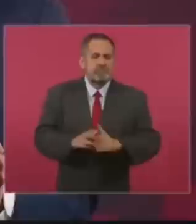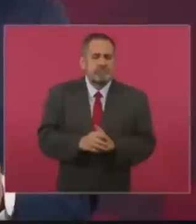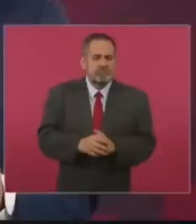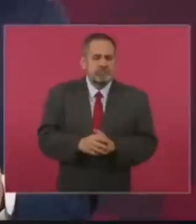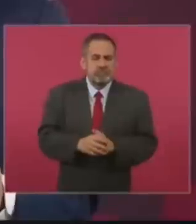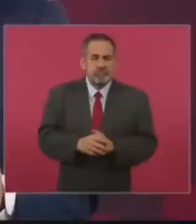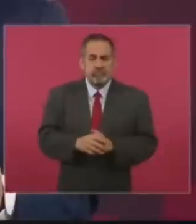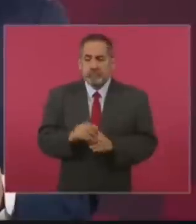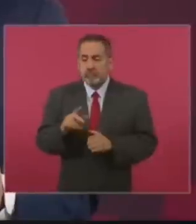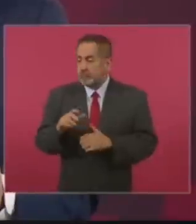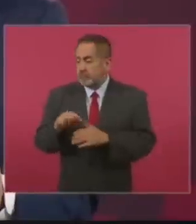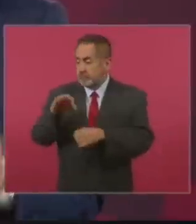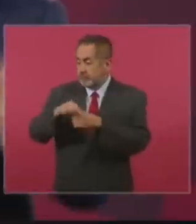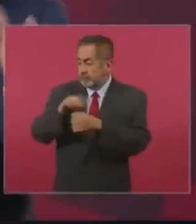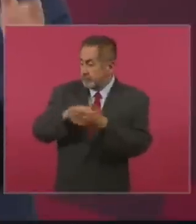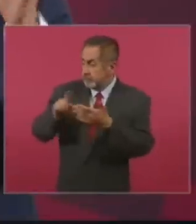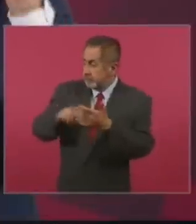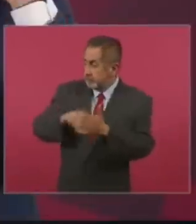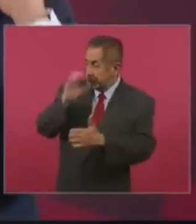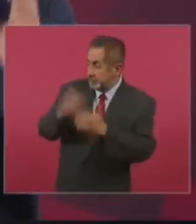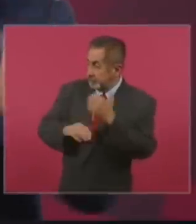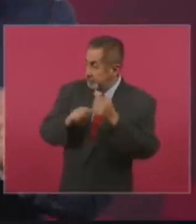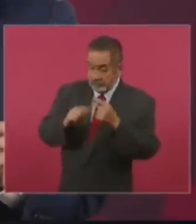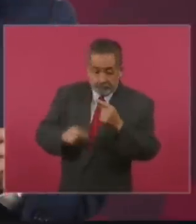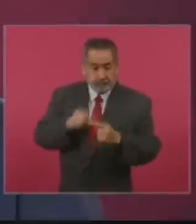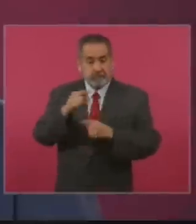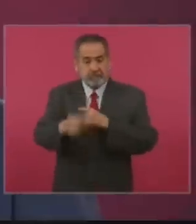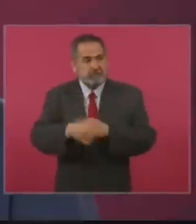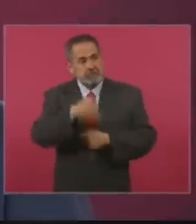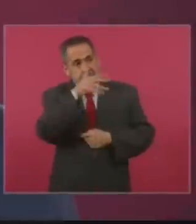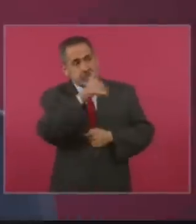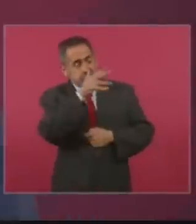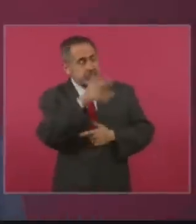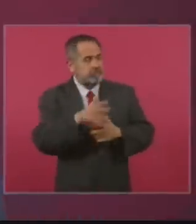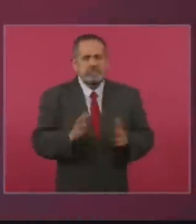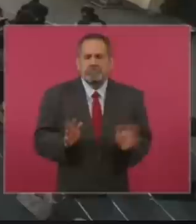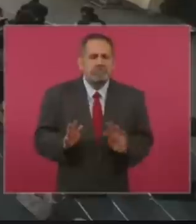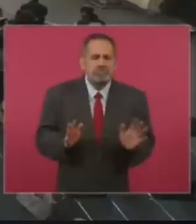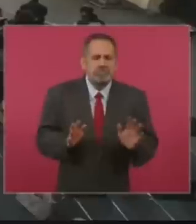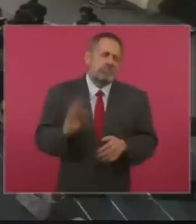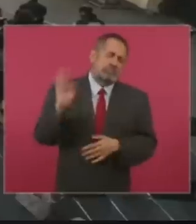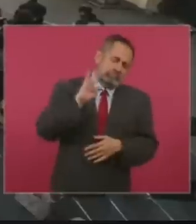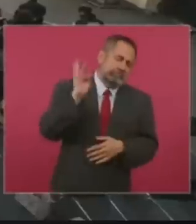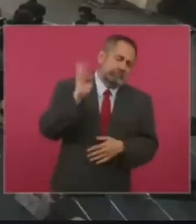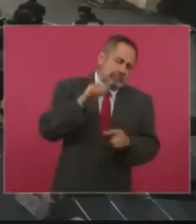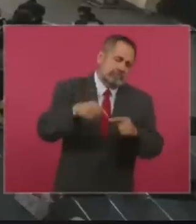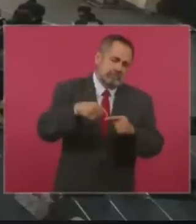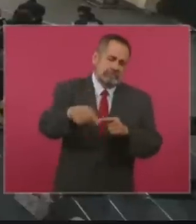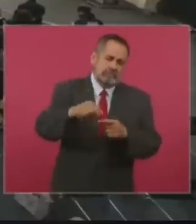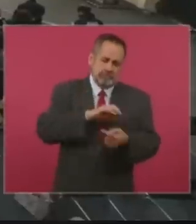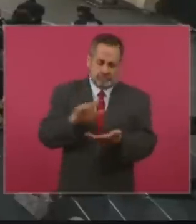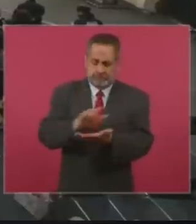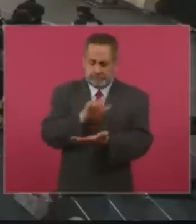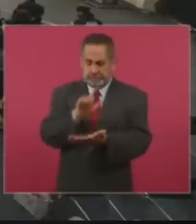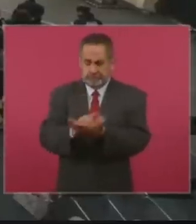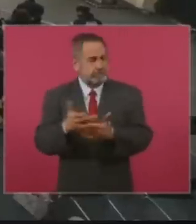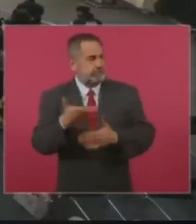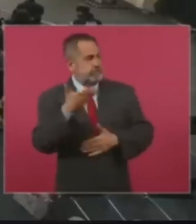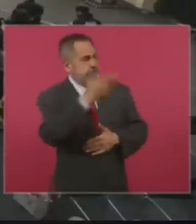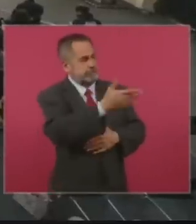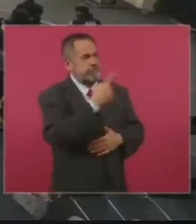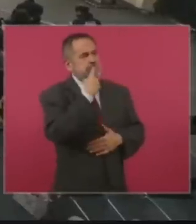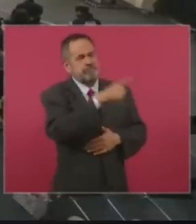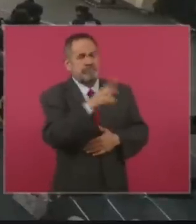postelectorales Aunque todavía pueden presentarse legalmente No